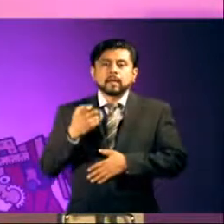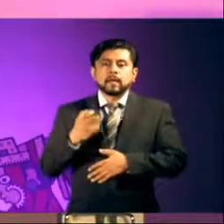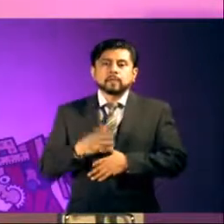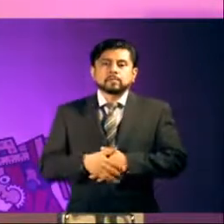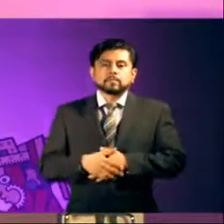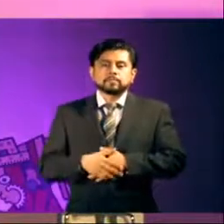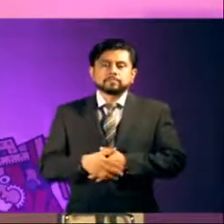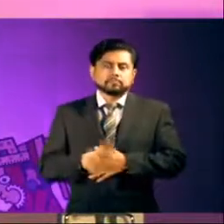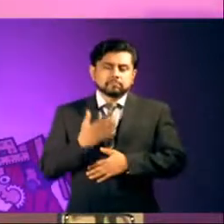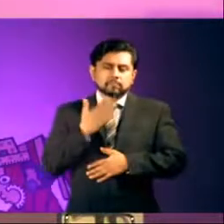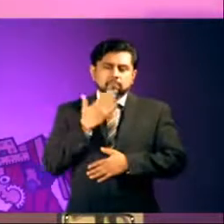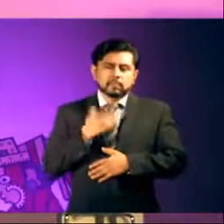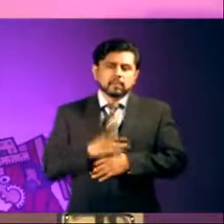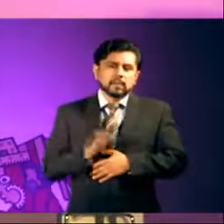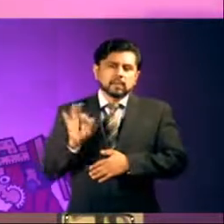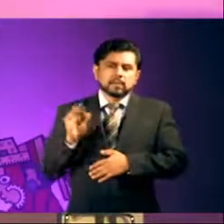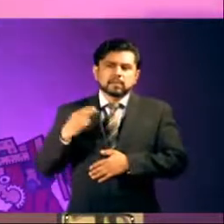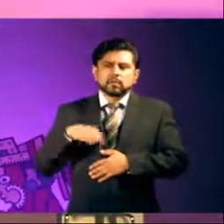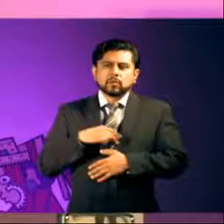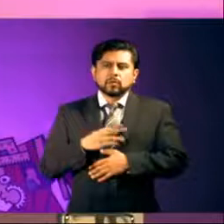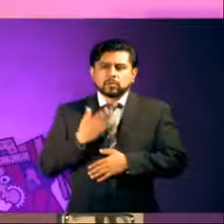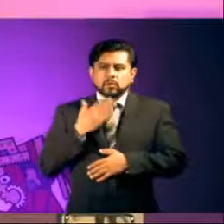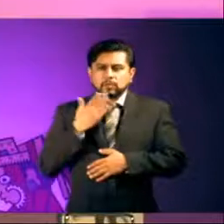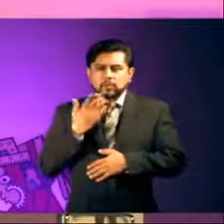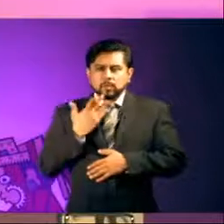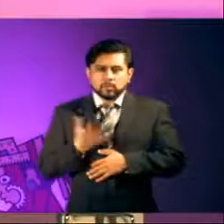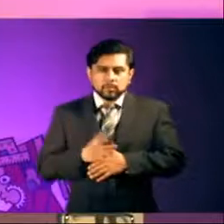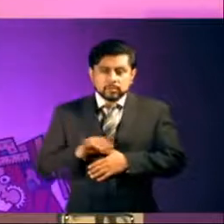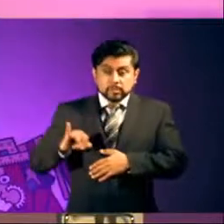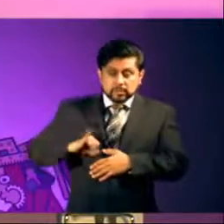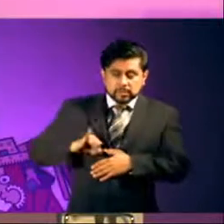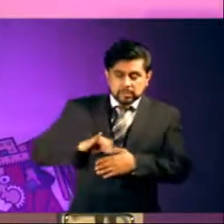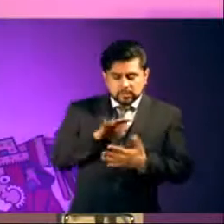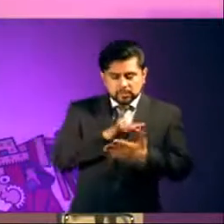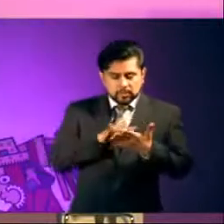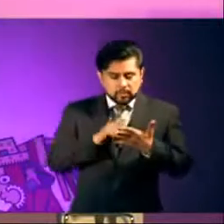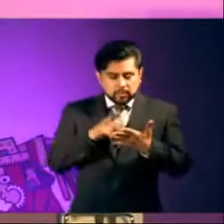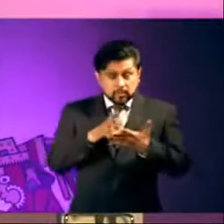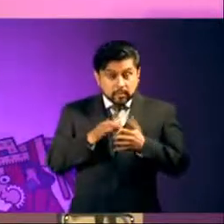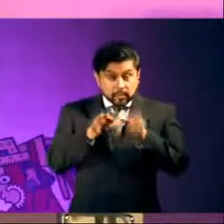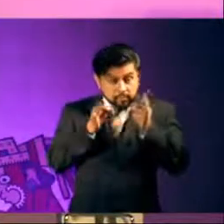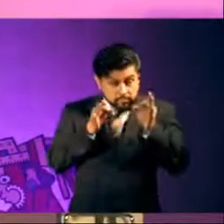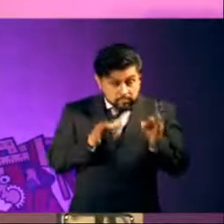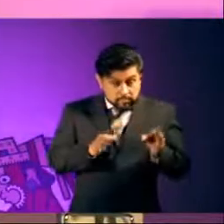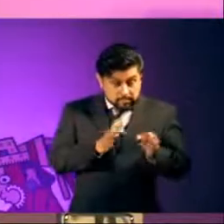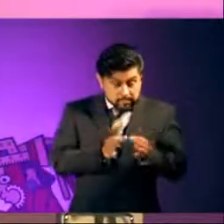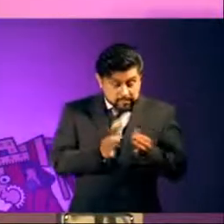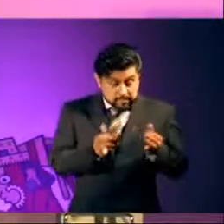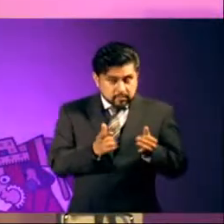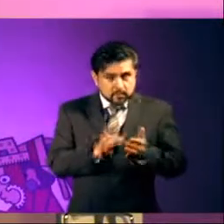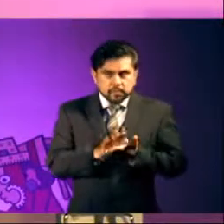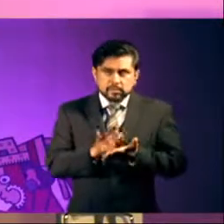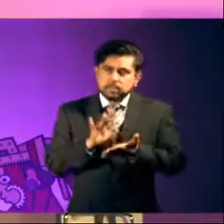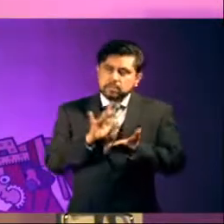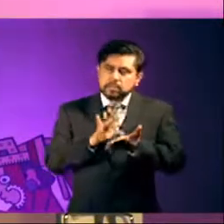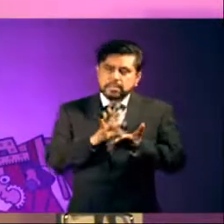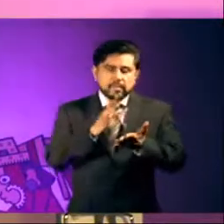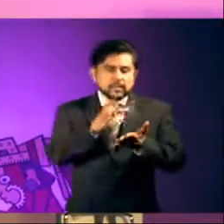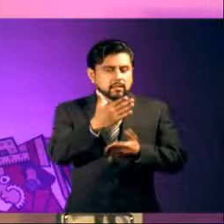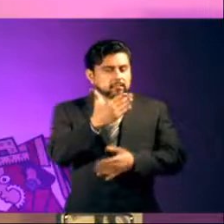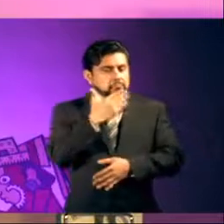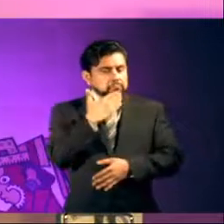bueno uno puede leer ideas interesantes no pero si además están bien escritas dices gracias entonces te agradezco mucho